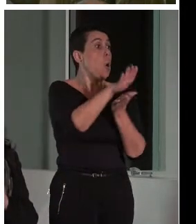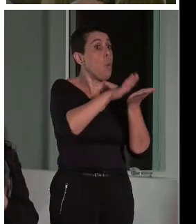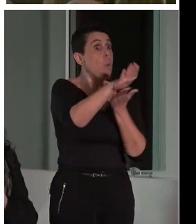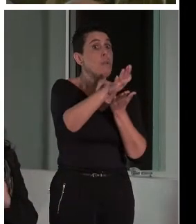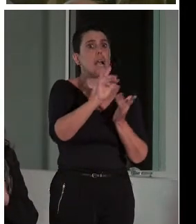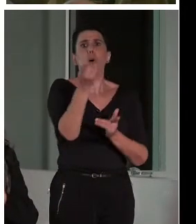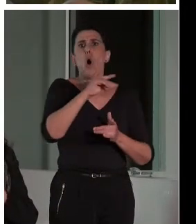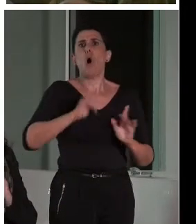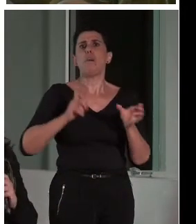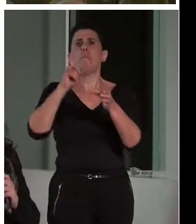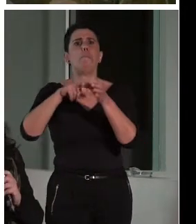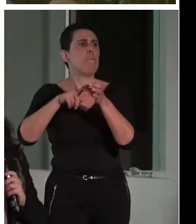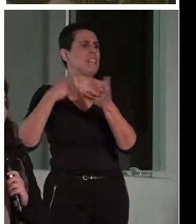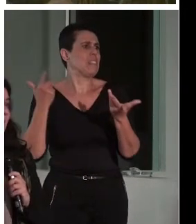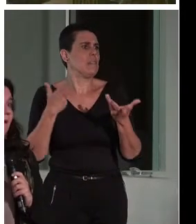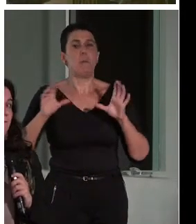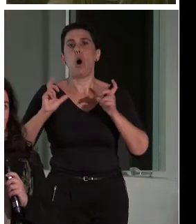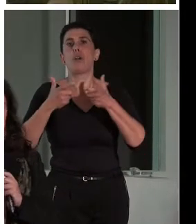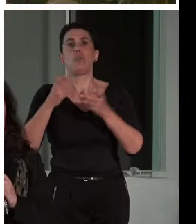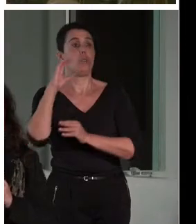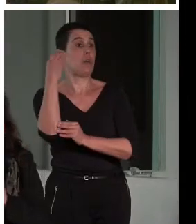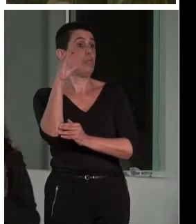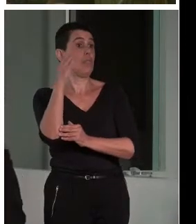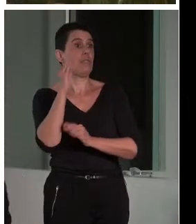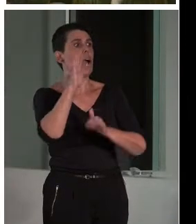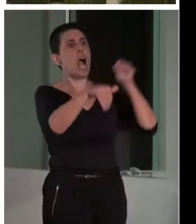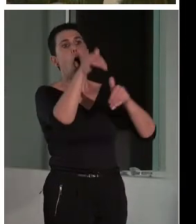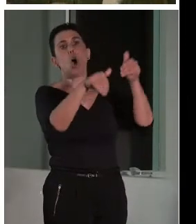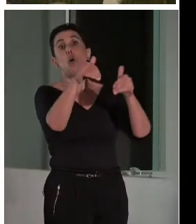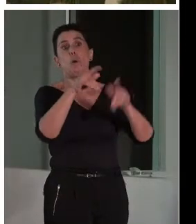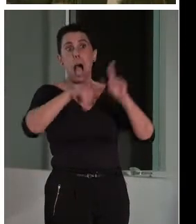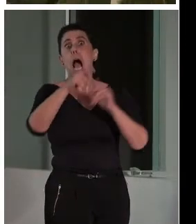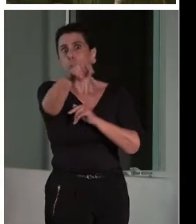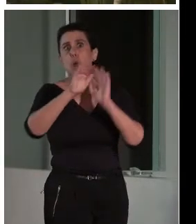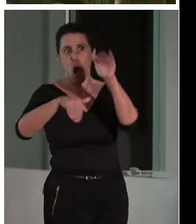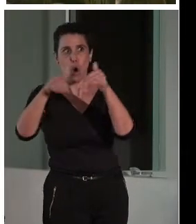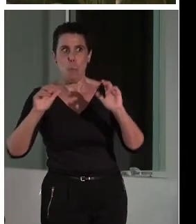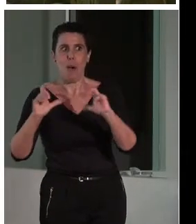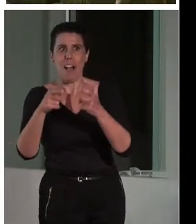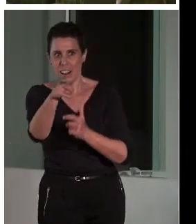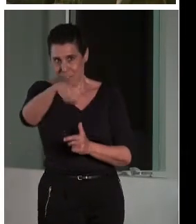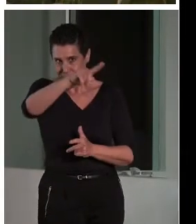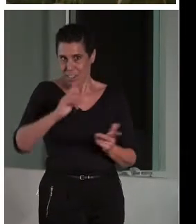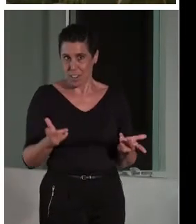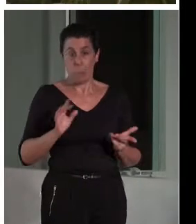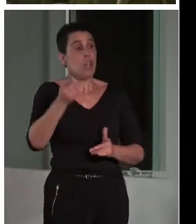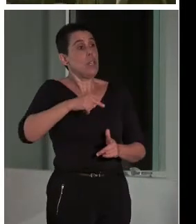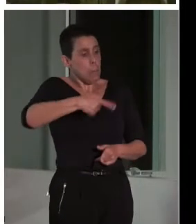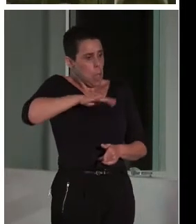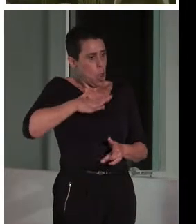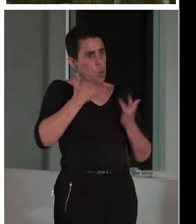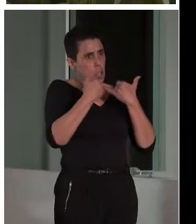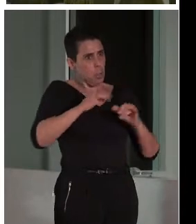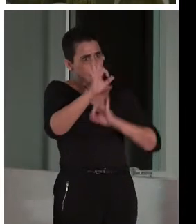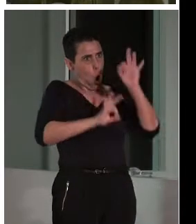distintas reuniones científicas a veces convocadas por muchas de las personas que estáis aquí pero también hacemos nuestros propios eventos con